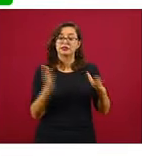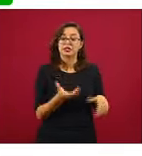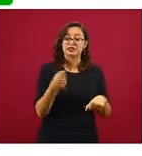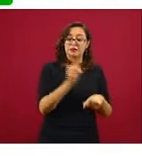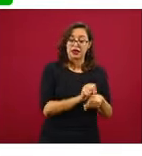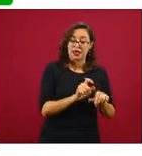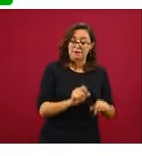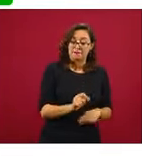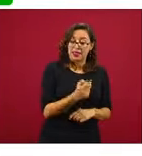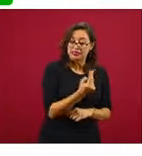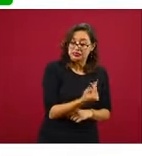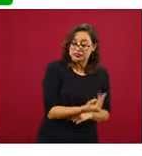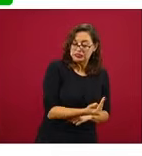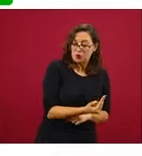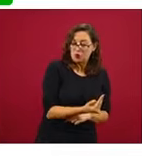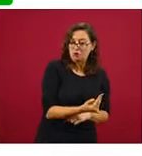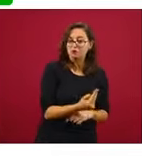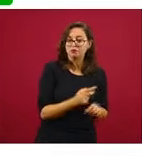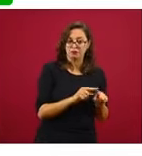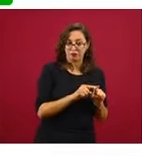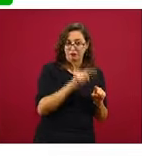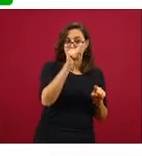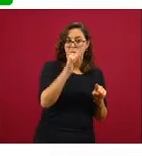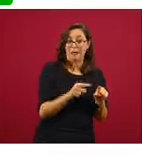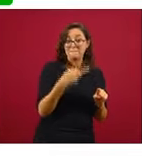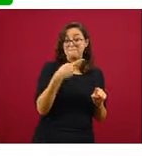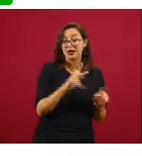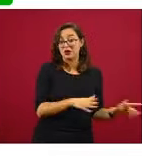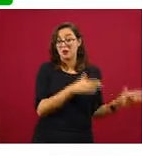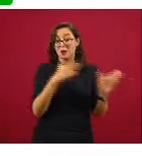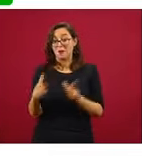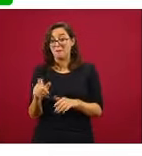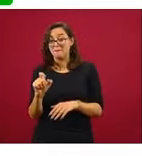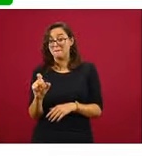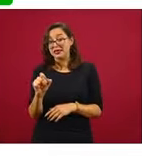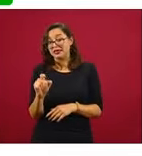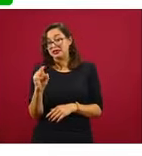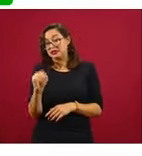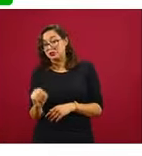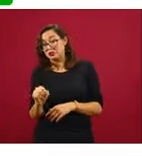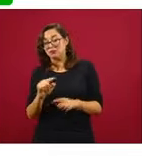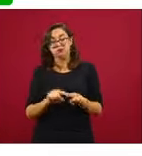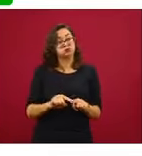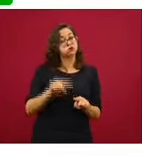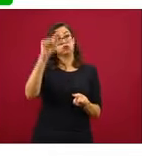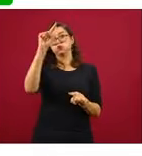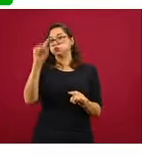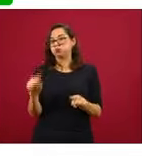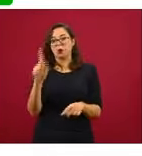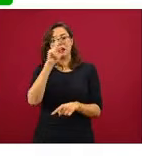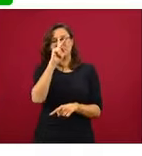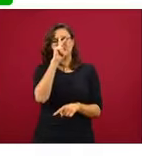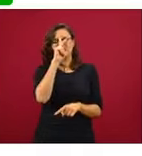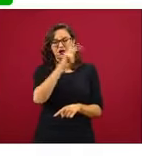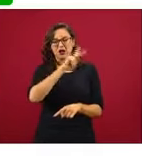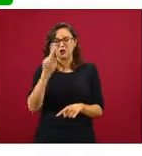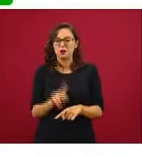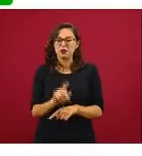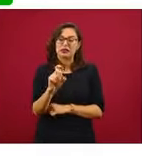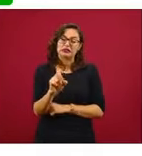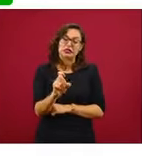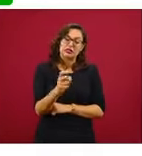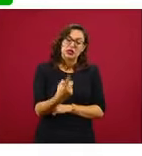en la semana 25. Aún así, esa caída que tiene en la última semana entre la 31 y 32 y lo que pudiera estar ocurriendo en